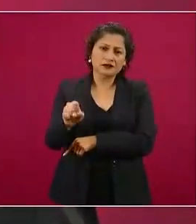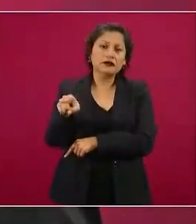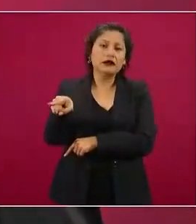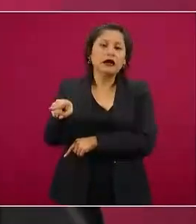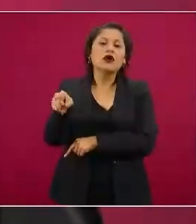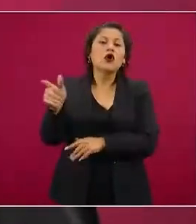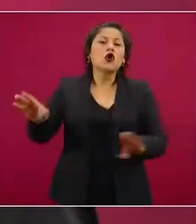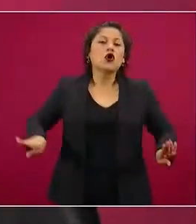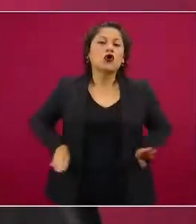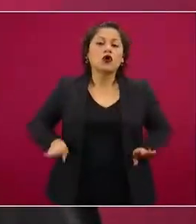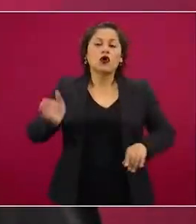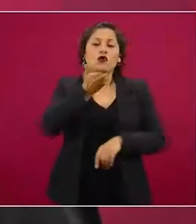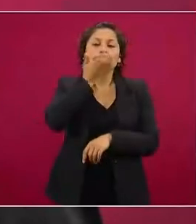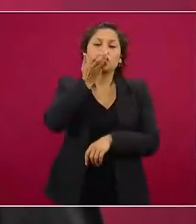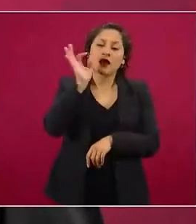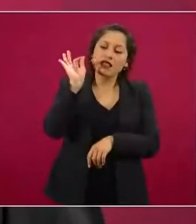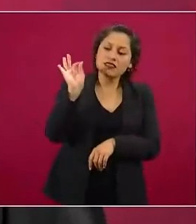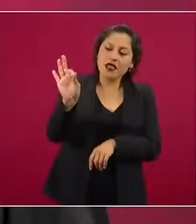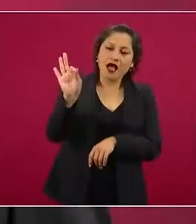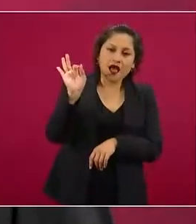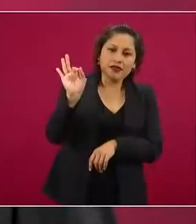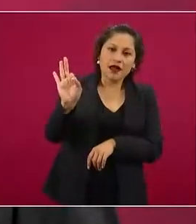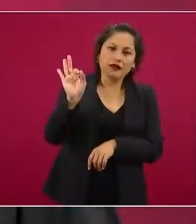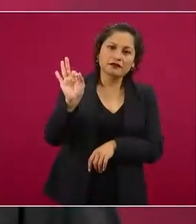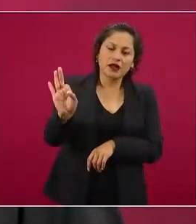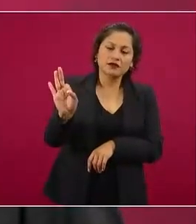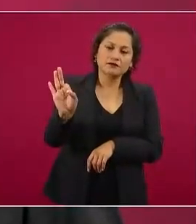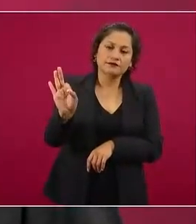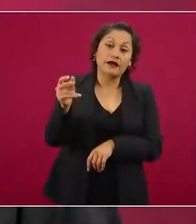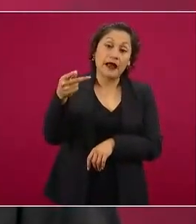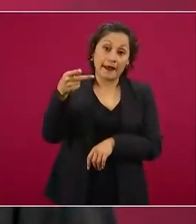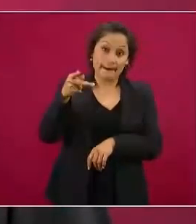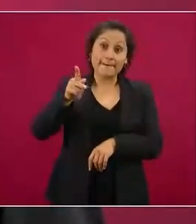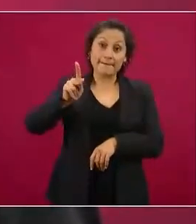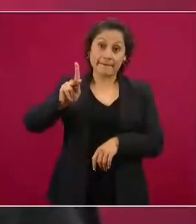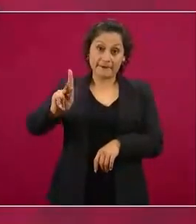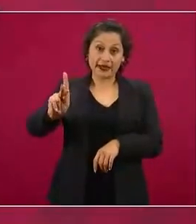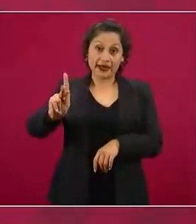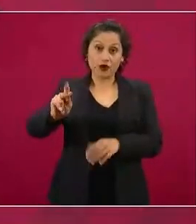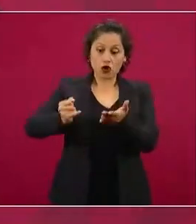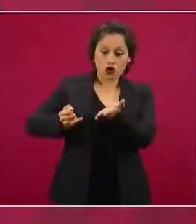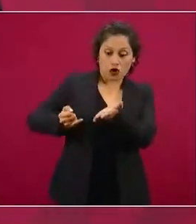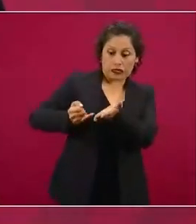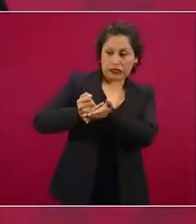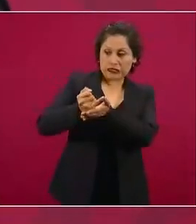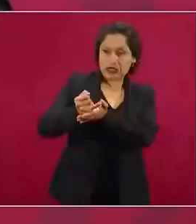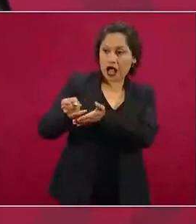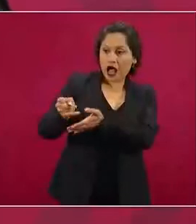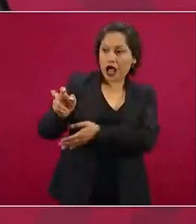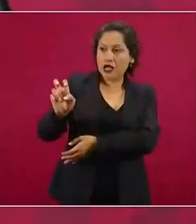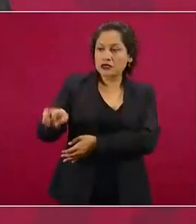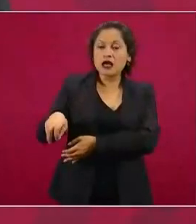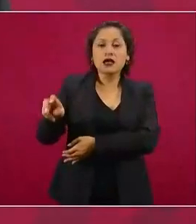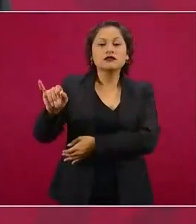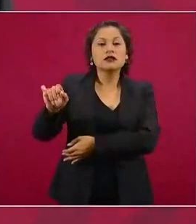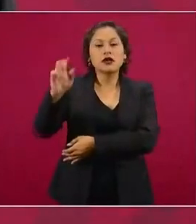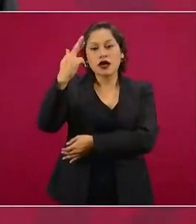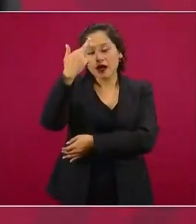pero eso depende pues de la responsabilidad del dirigente, porque pueden haber achichincles,